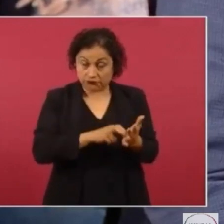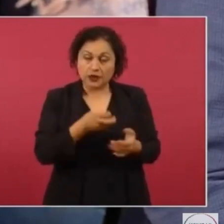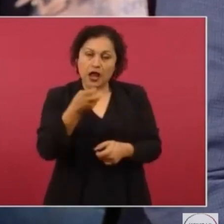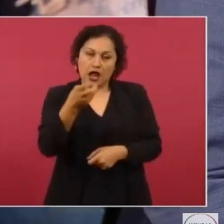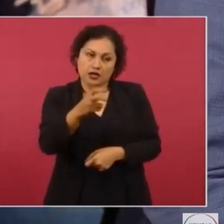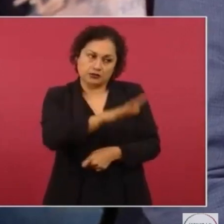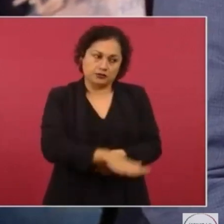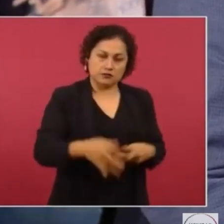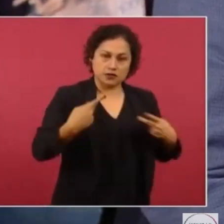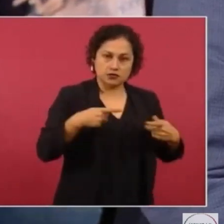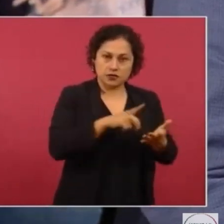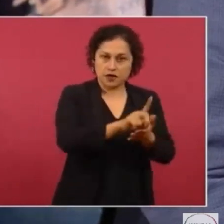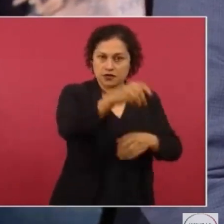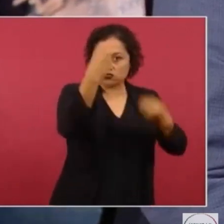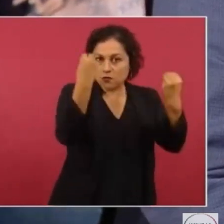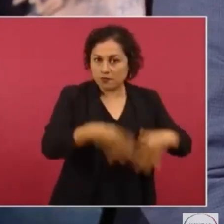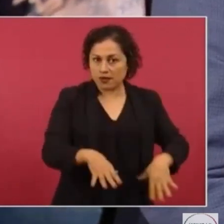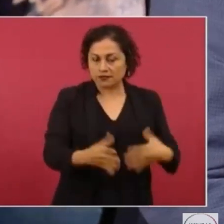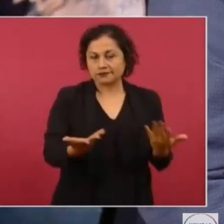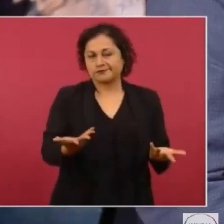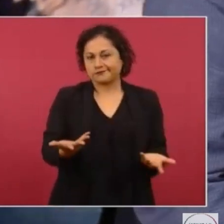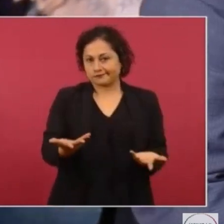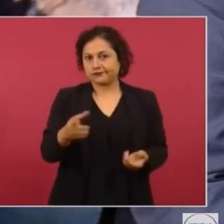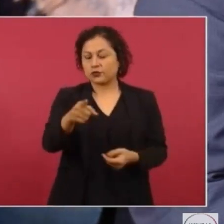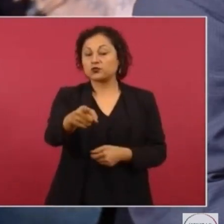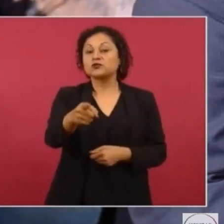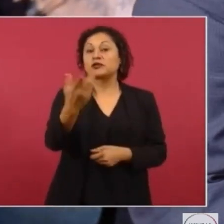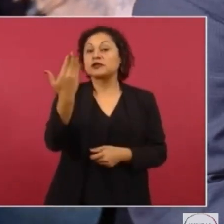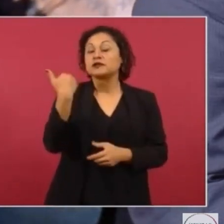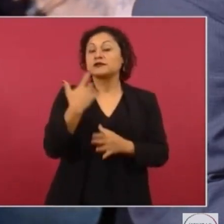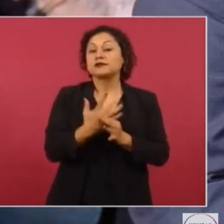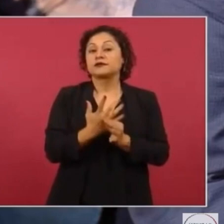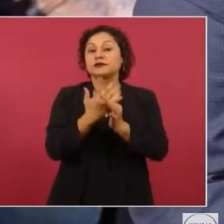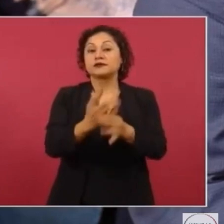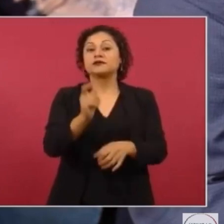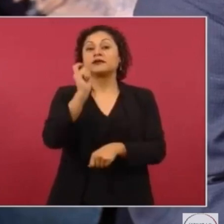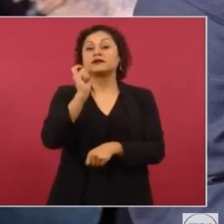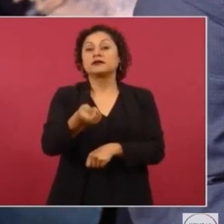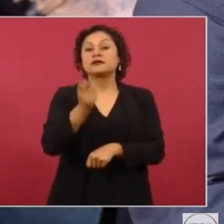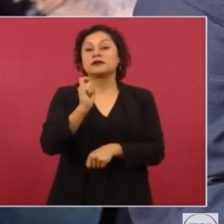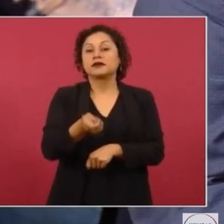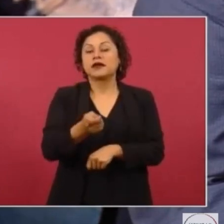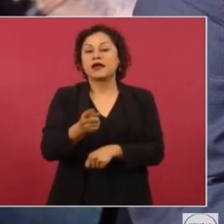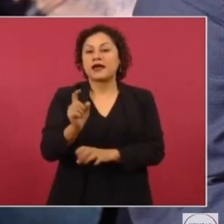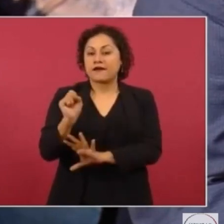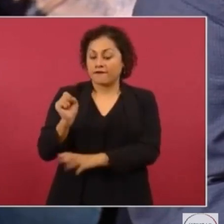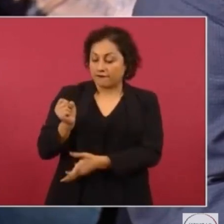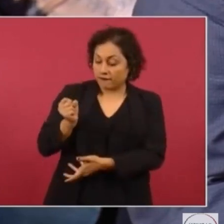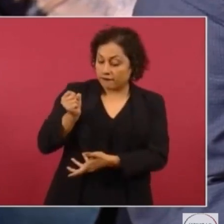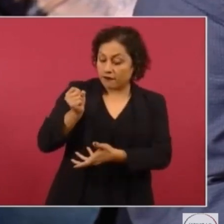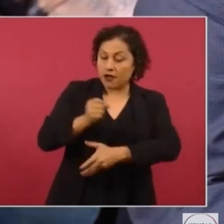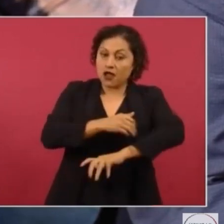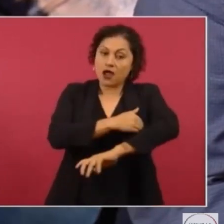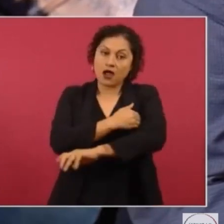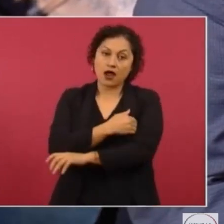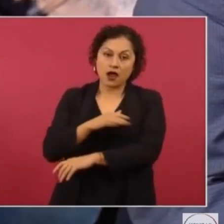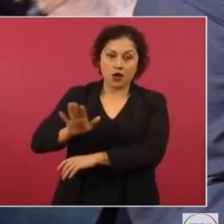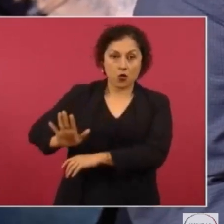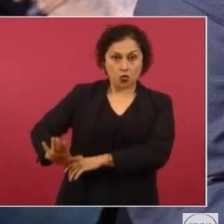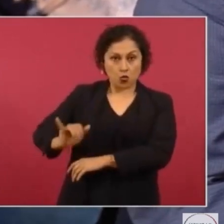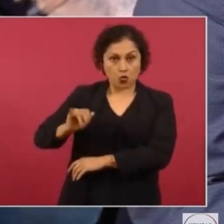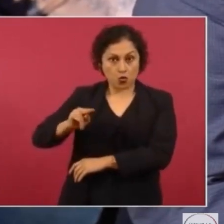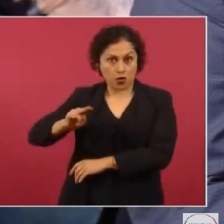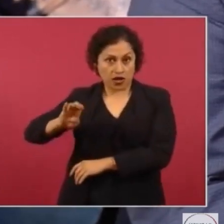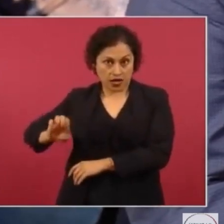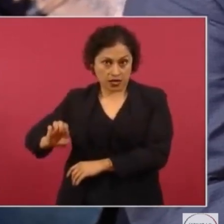de los ciudadanos. Y usted hablaba de que hay fideicomisos oscuros en el Instituto Nacional Electoral.